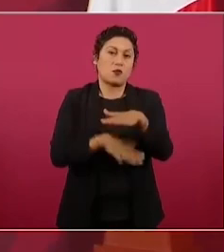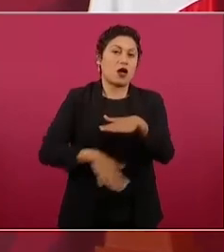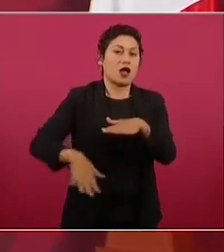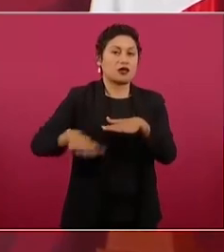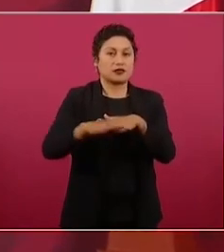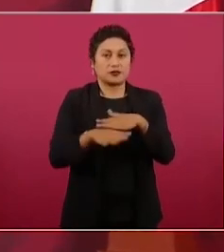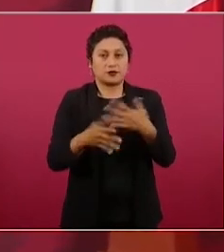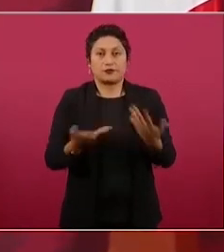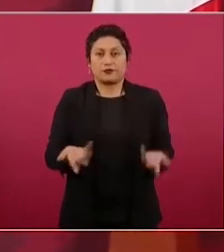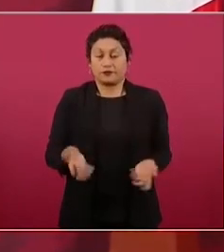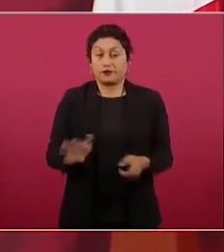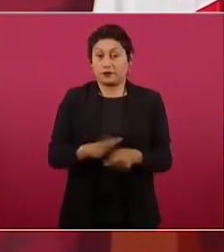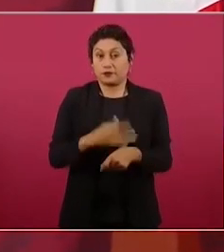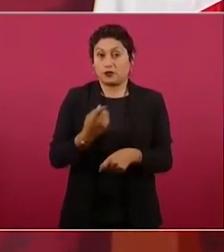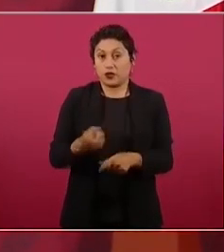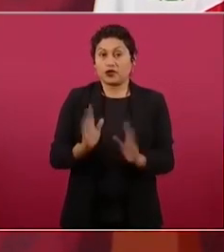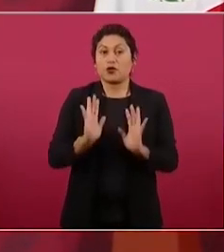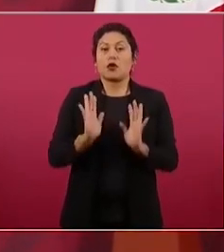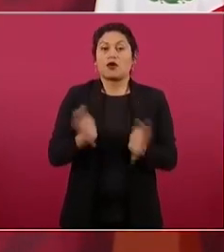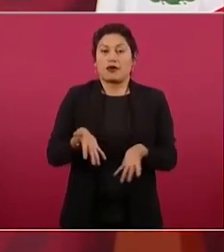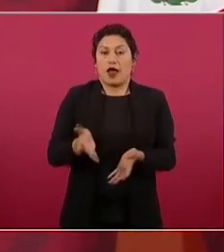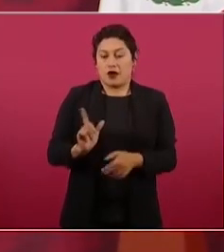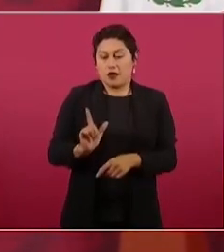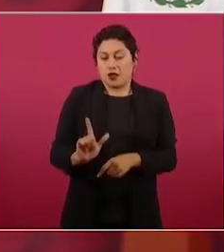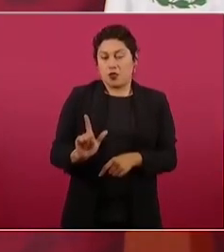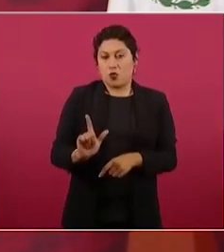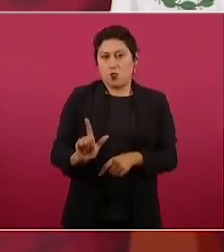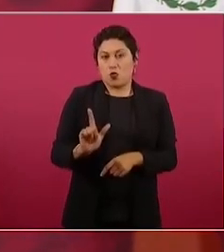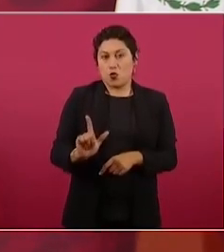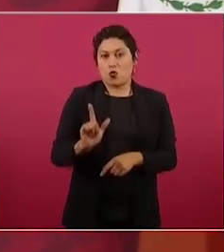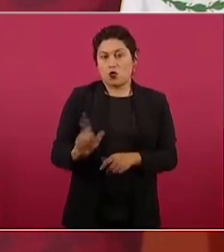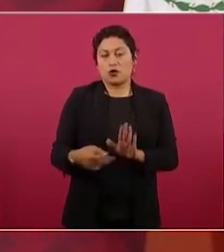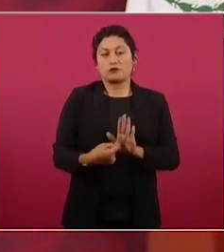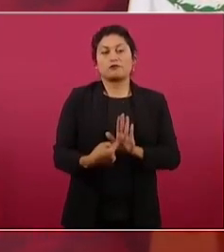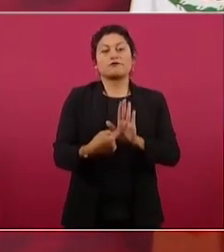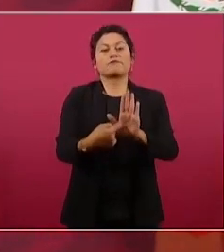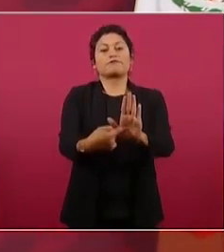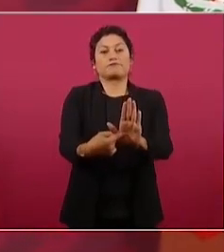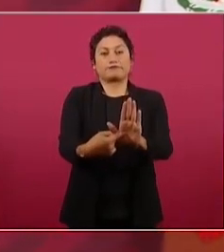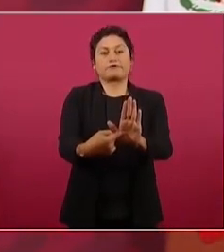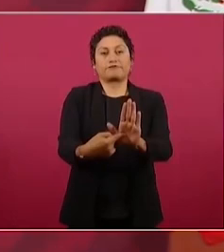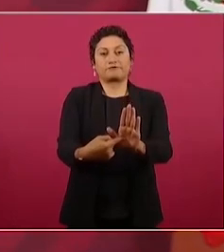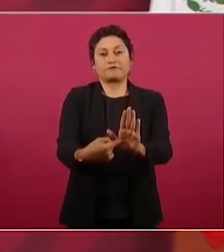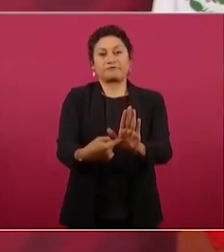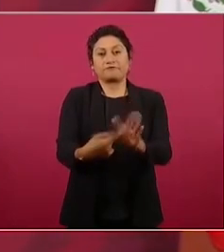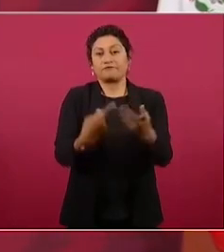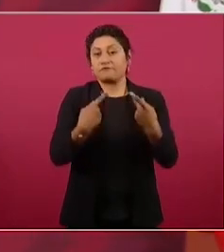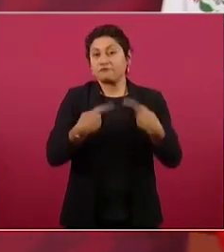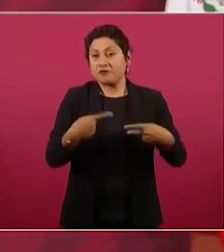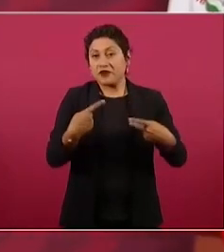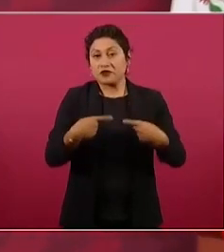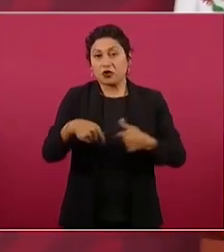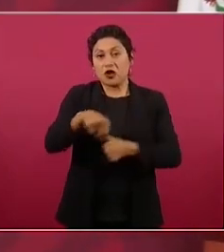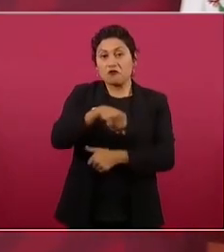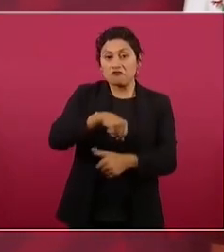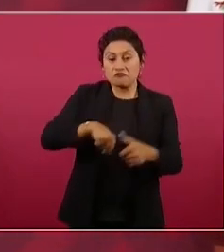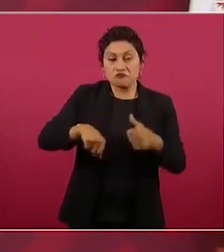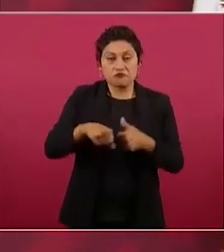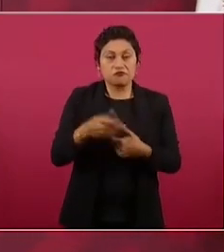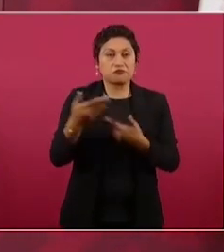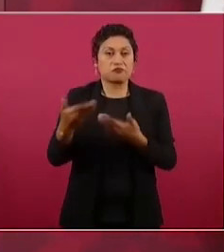ya este lunes se va a presentar a quien va a sustituir a